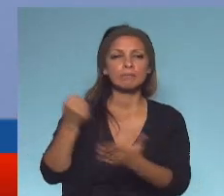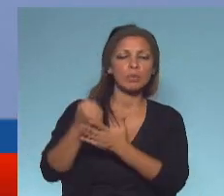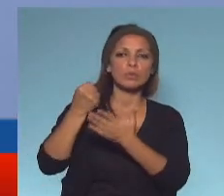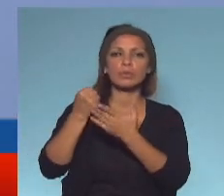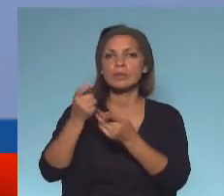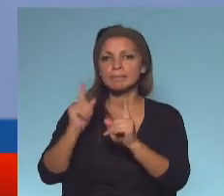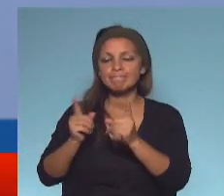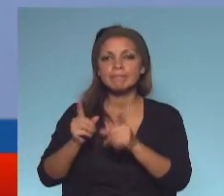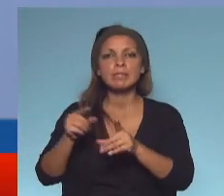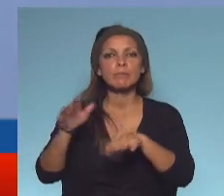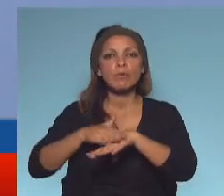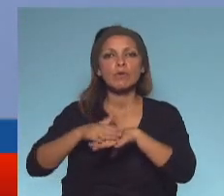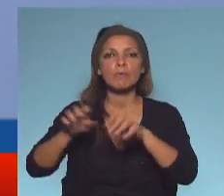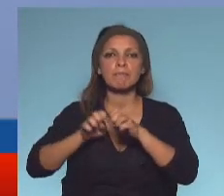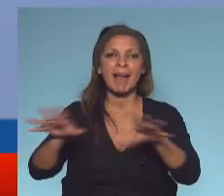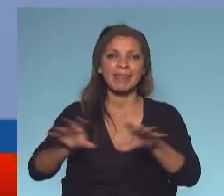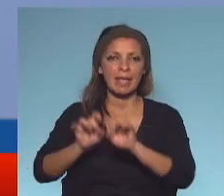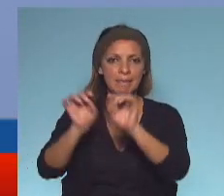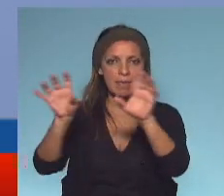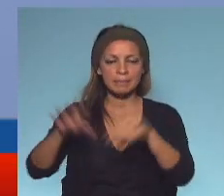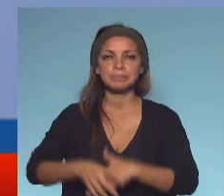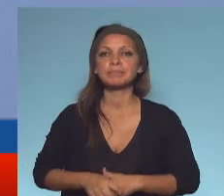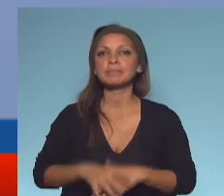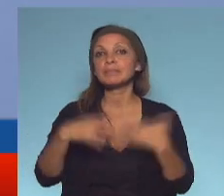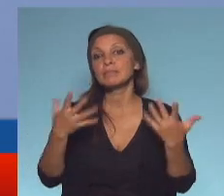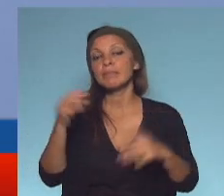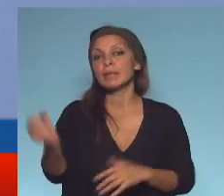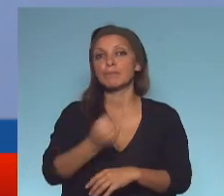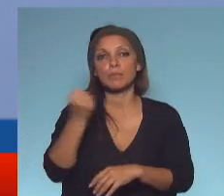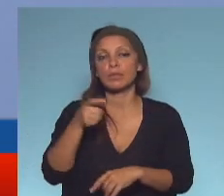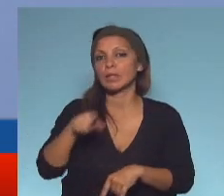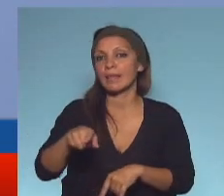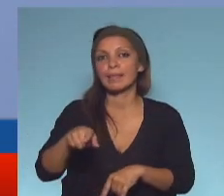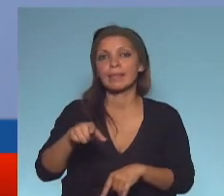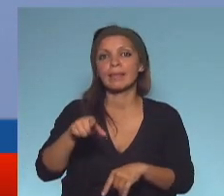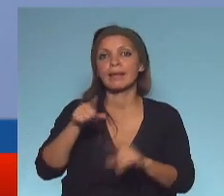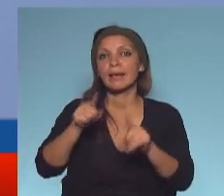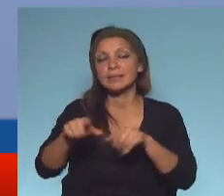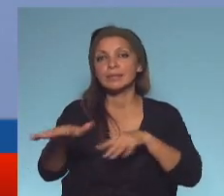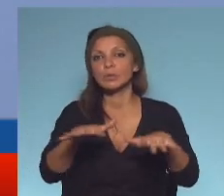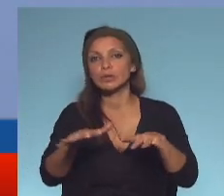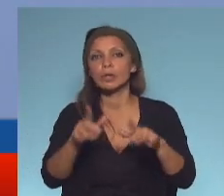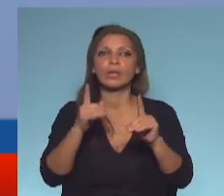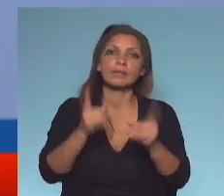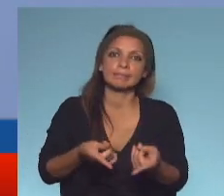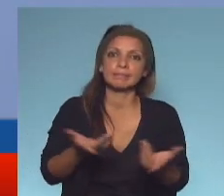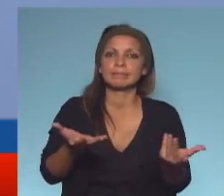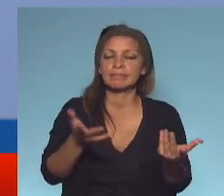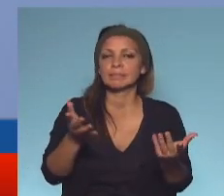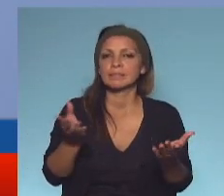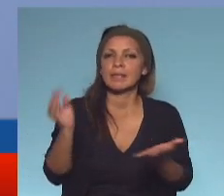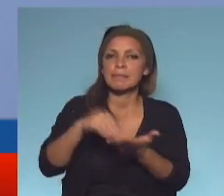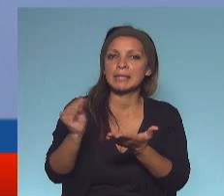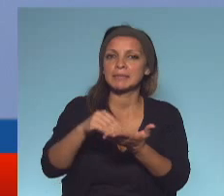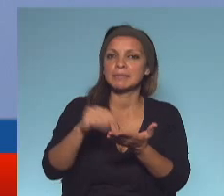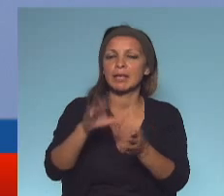como consecuencia de la pandemia. Por eso es fundamental que frente a esto, que además se suman diferentes escenarios de